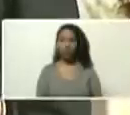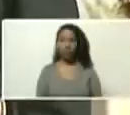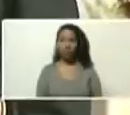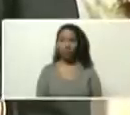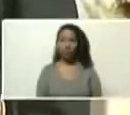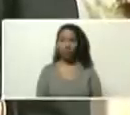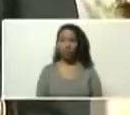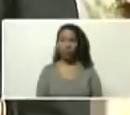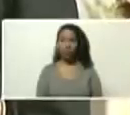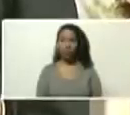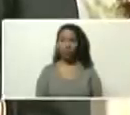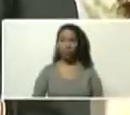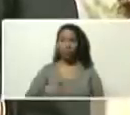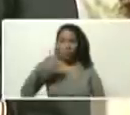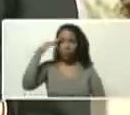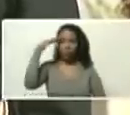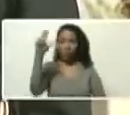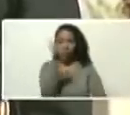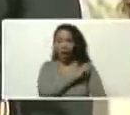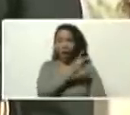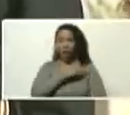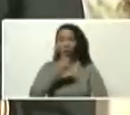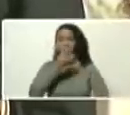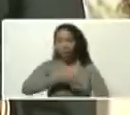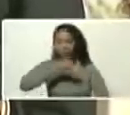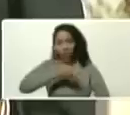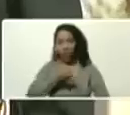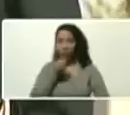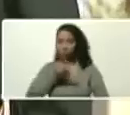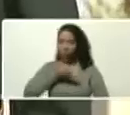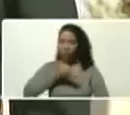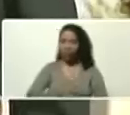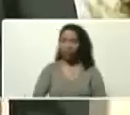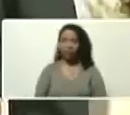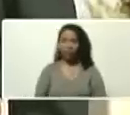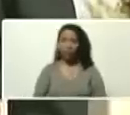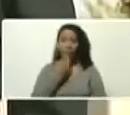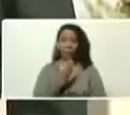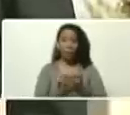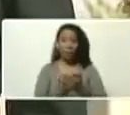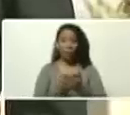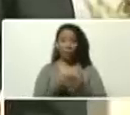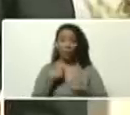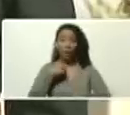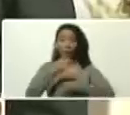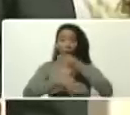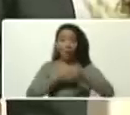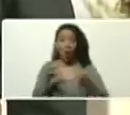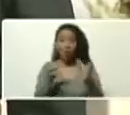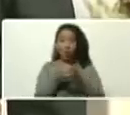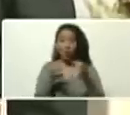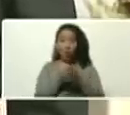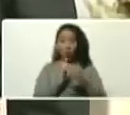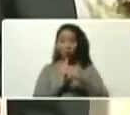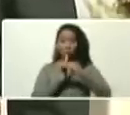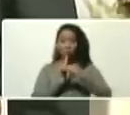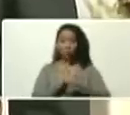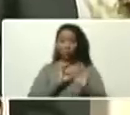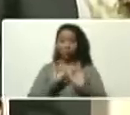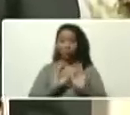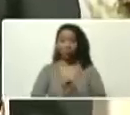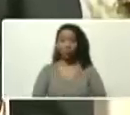nunca. Mi comandante en jefe, buenas tardes. Buenas tardes. Permiso para darle parte por la agrupación de Parada.